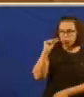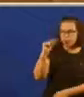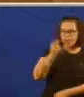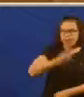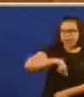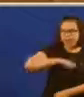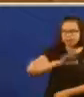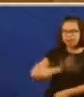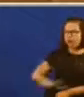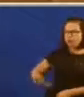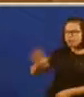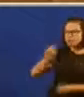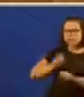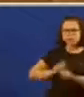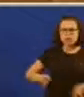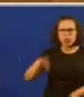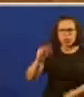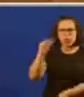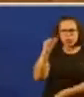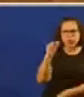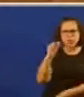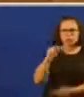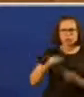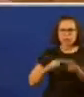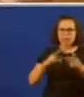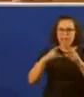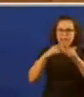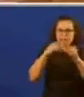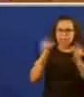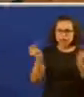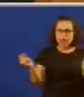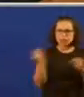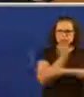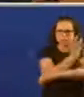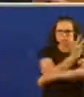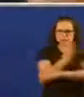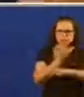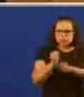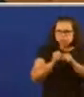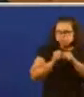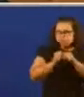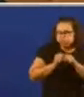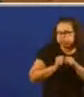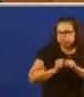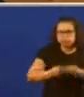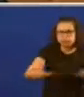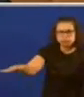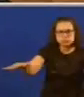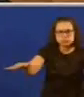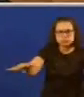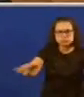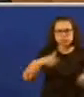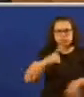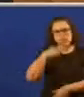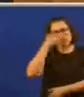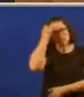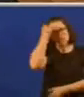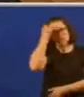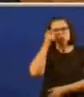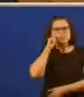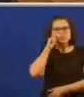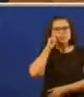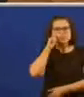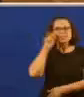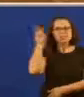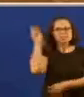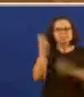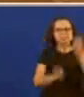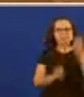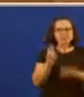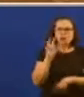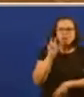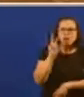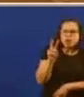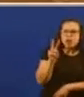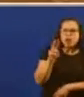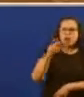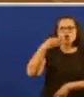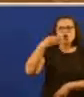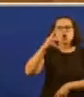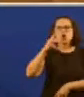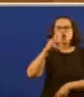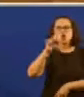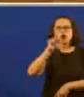O eucalipto sigue avanzando de maneira imparable Non sei se que pensan que agora os turistas van vir aquí a ver coalas